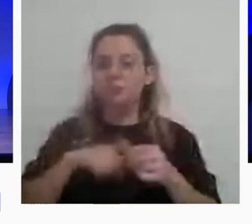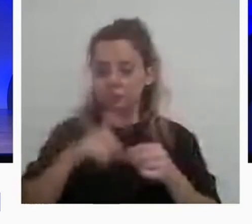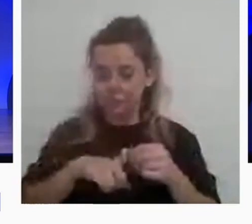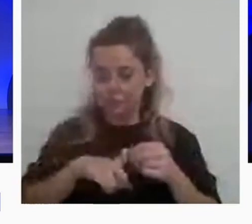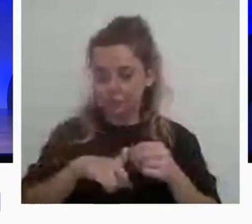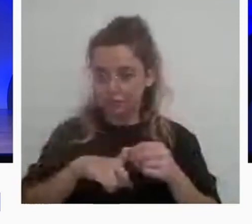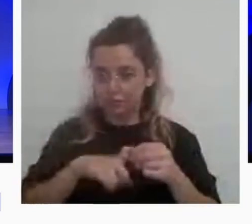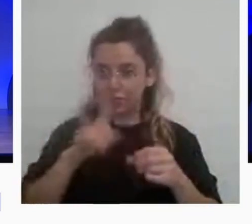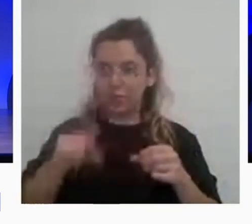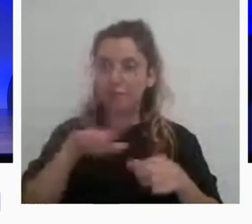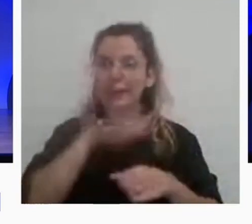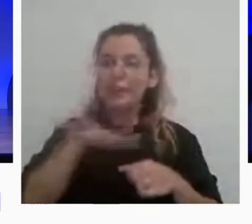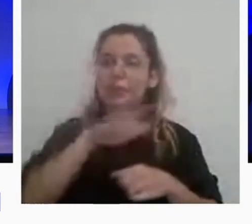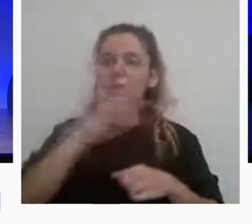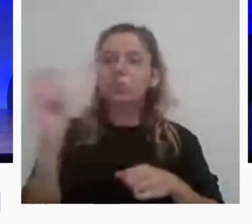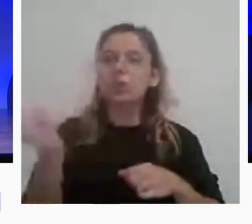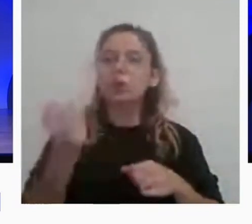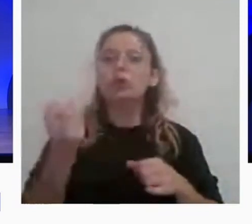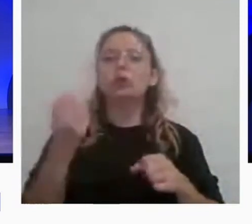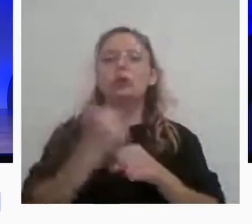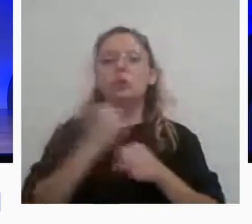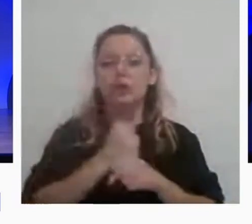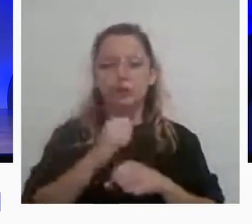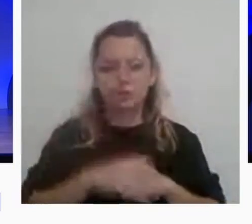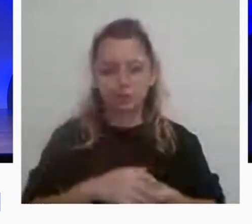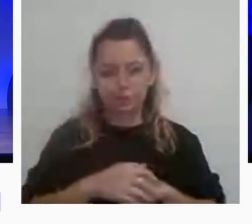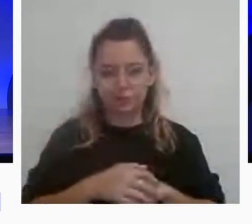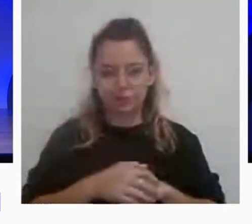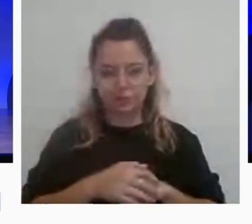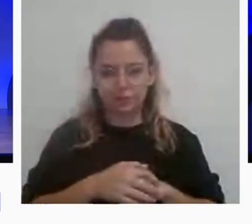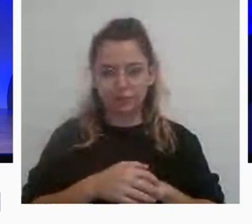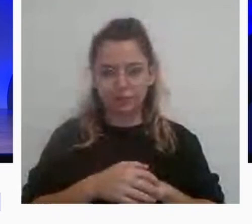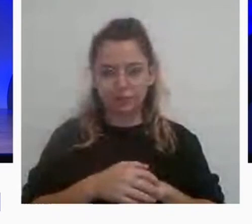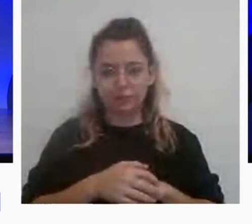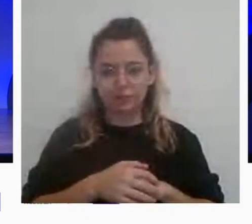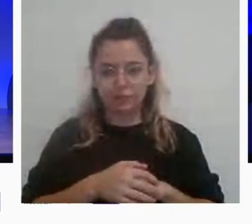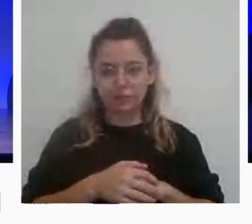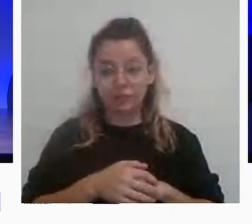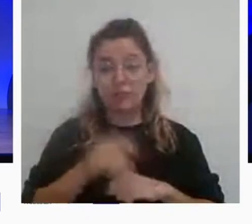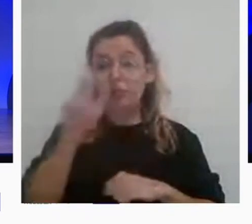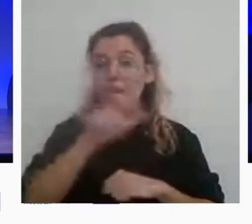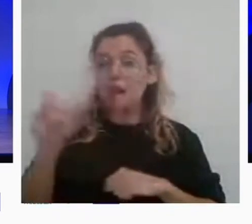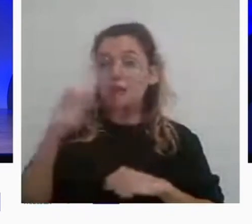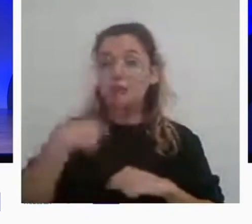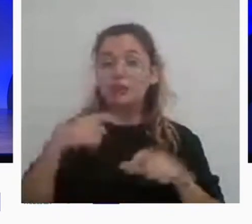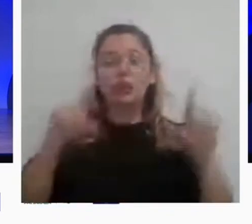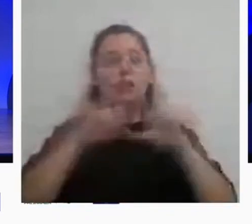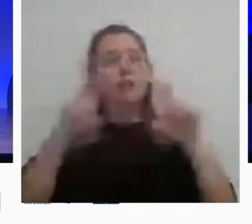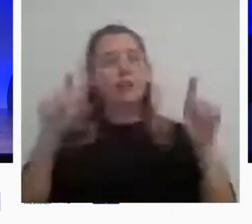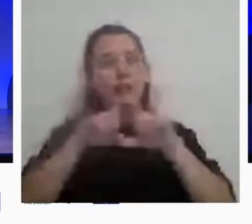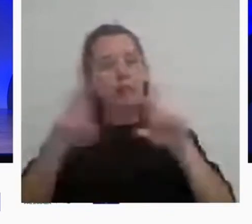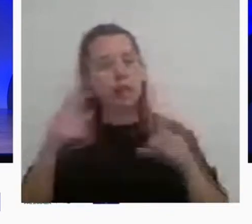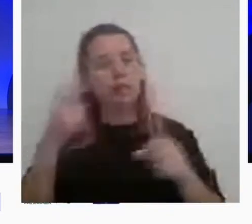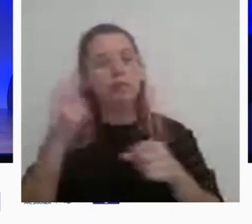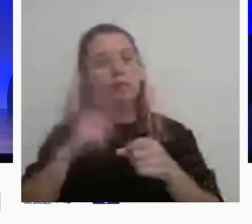que estamos innovando desde BBK Cuna, es involucrar personas o entidades en espacios donde antes no tenían